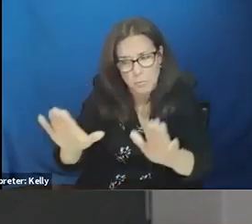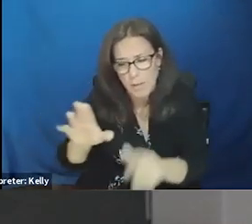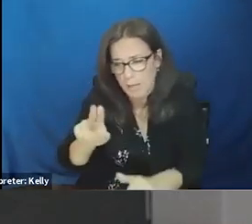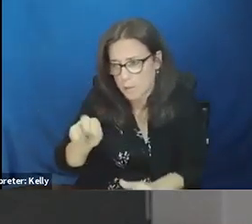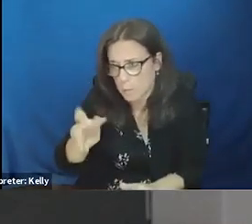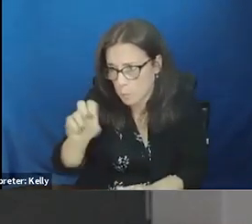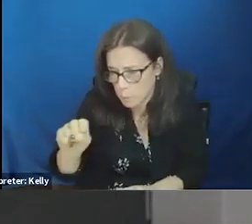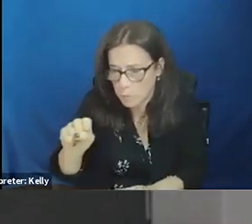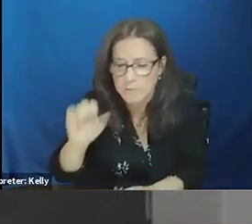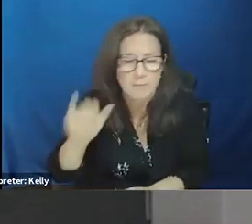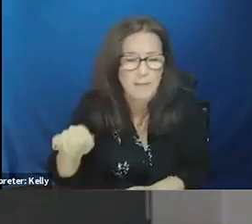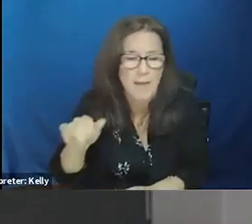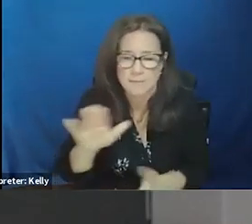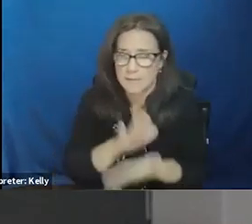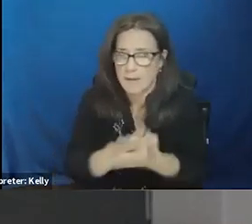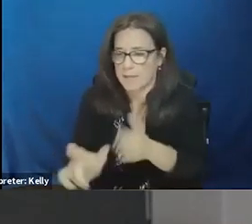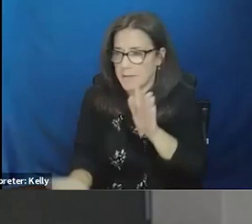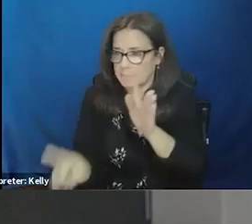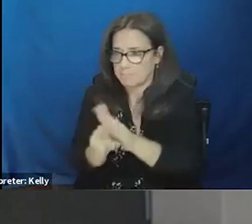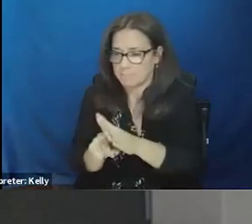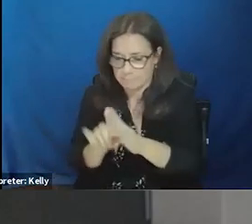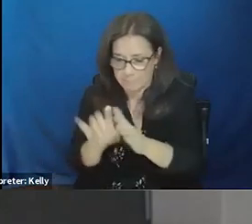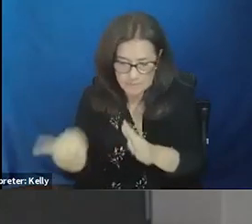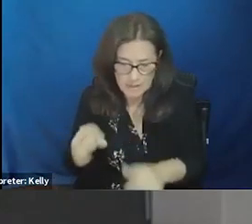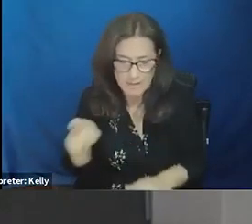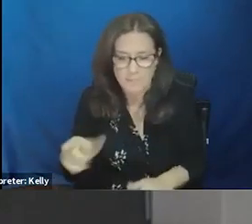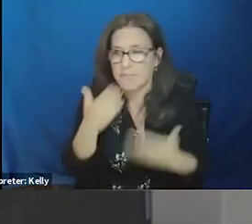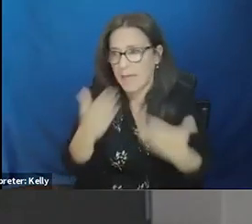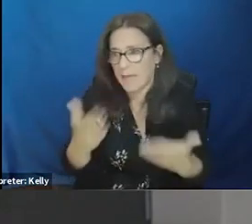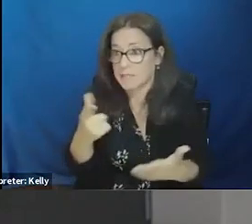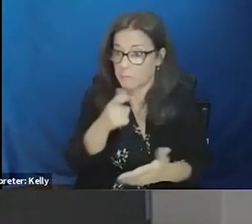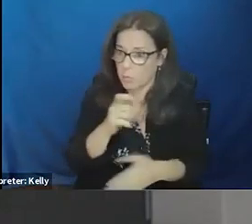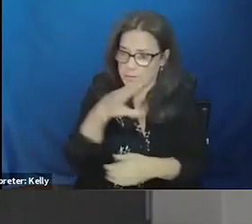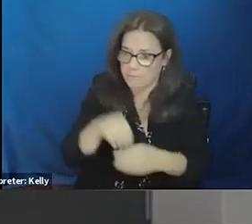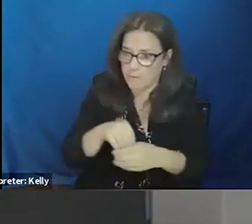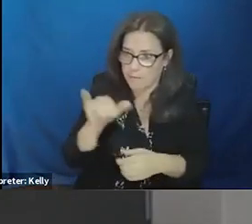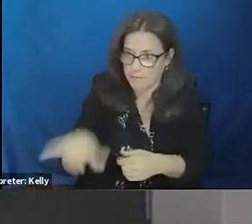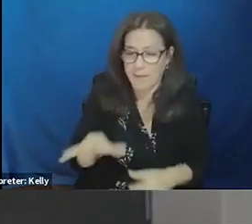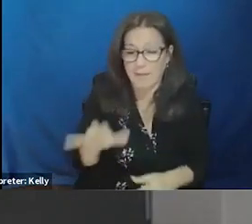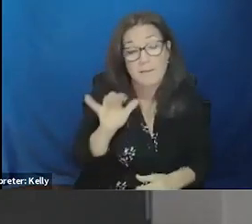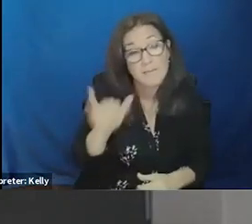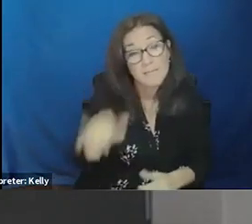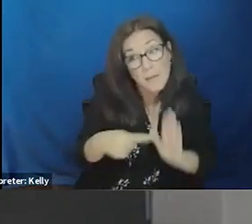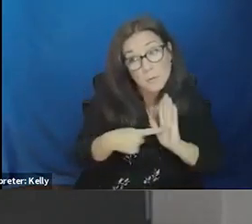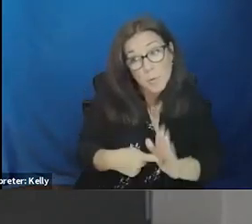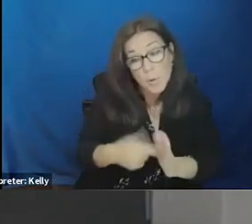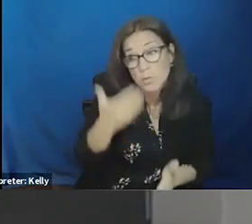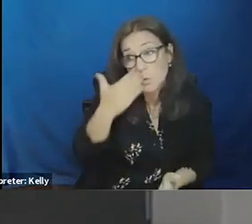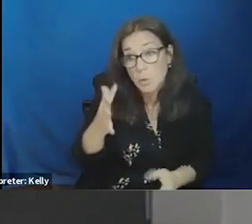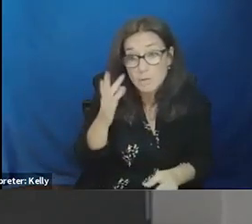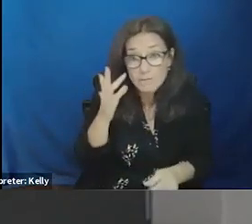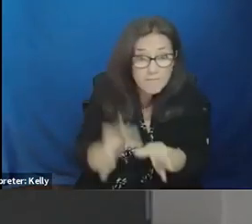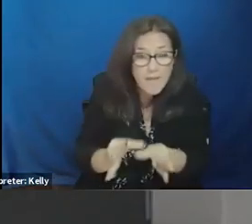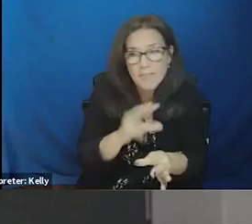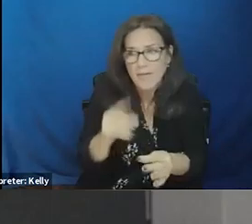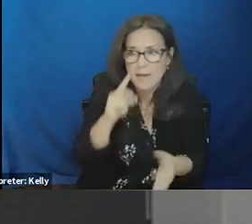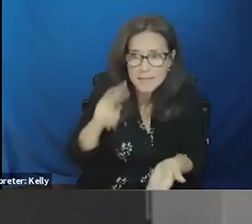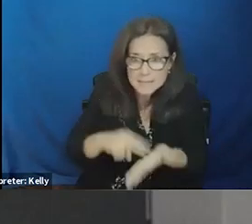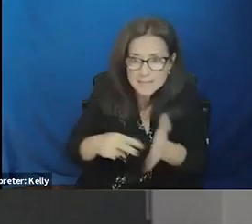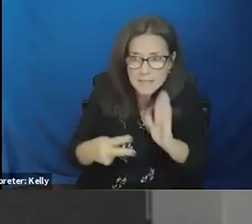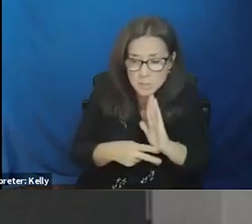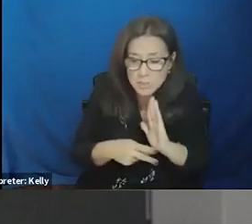con el housing hacer y esto es buena noticia así que muchísimas gracias a todas las personas que